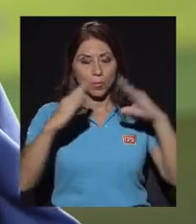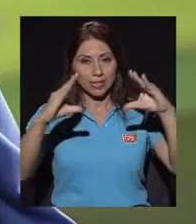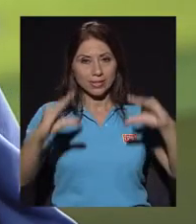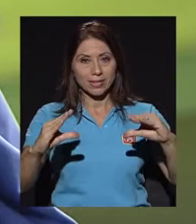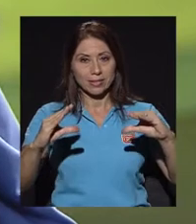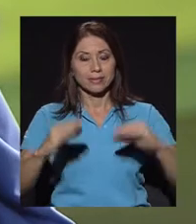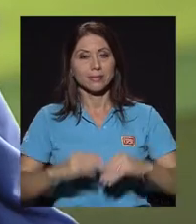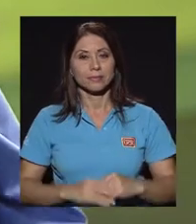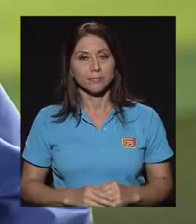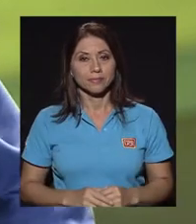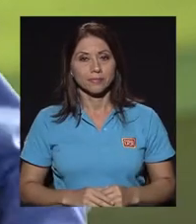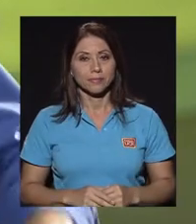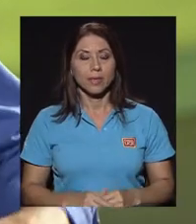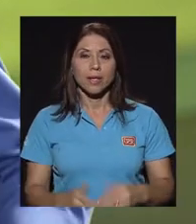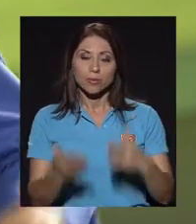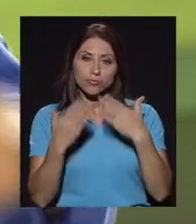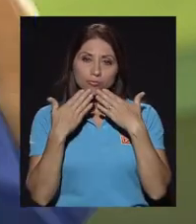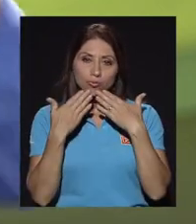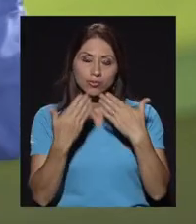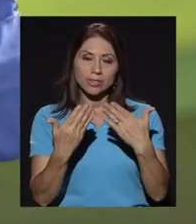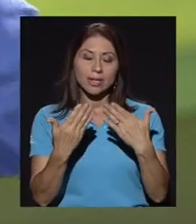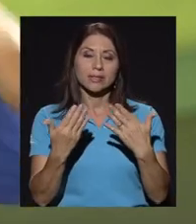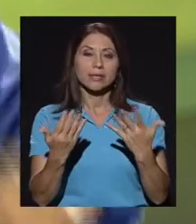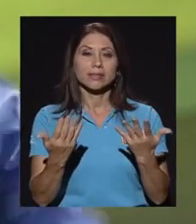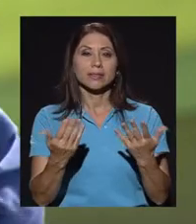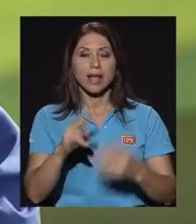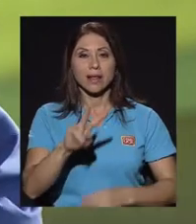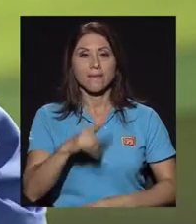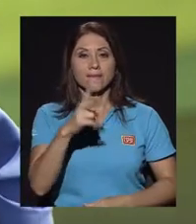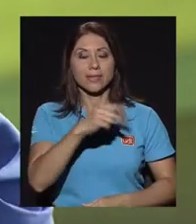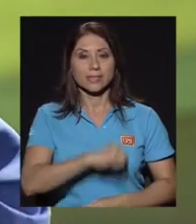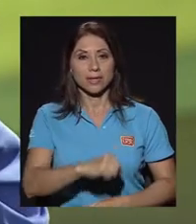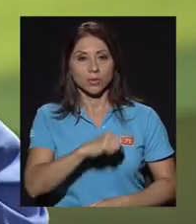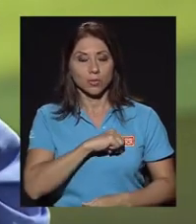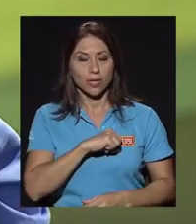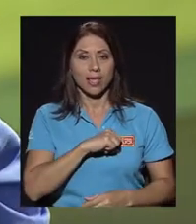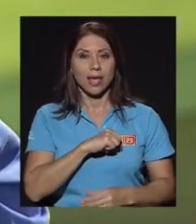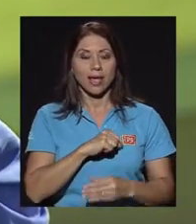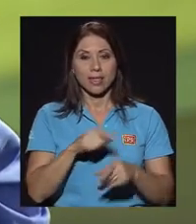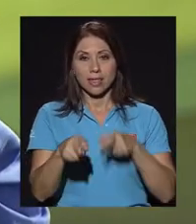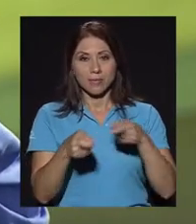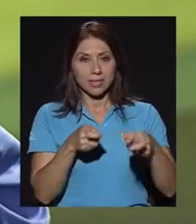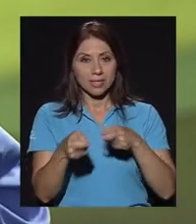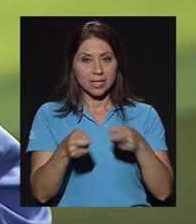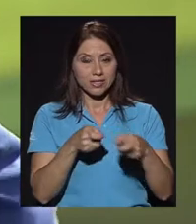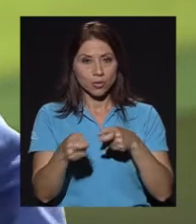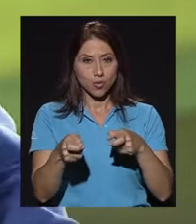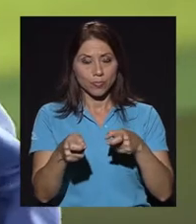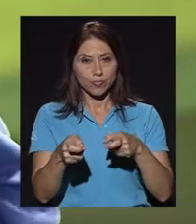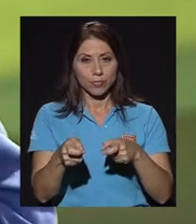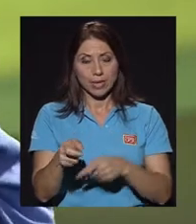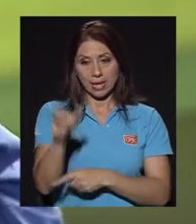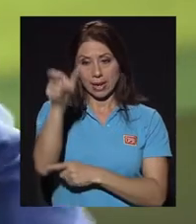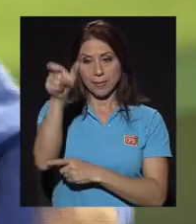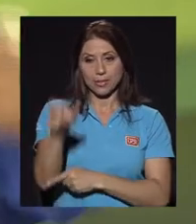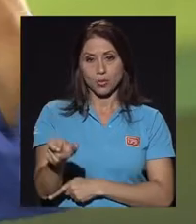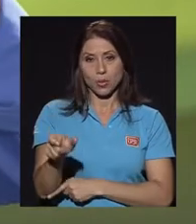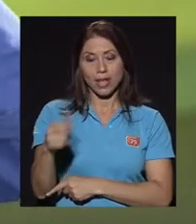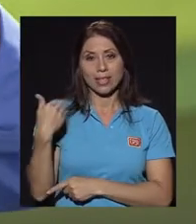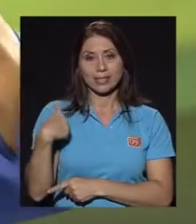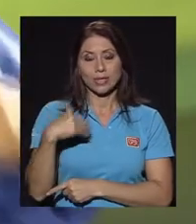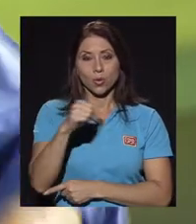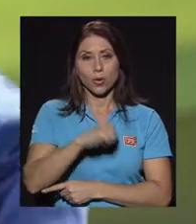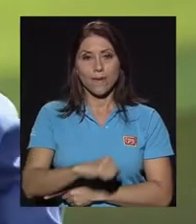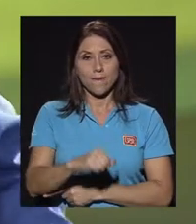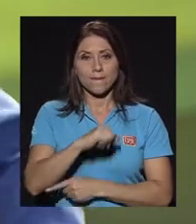Buenas tardes. Muchas gracias a la Vicerrectoría de Administración en la persona del